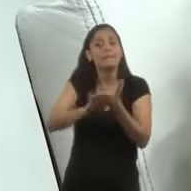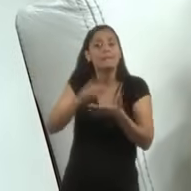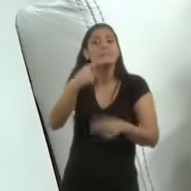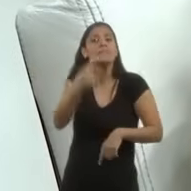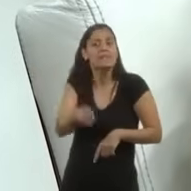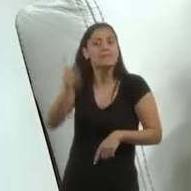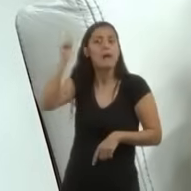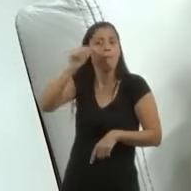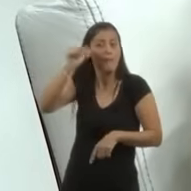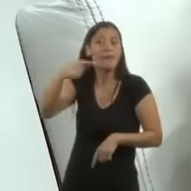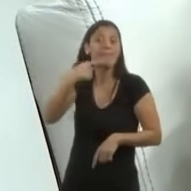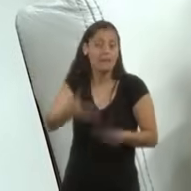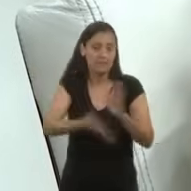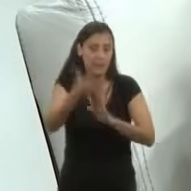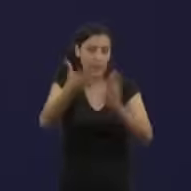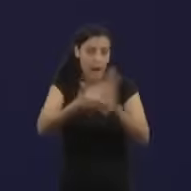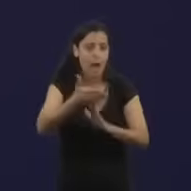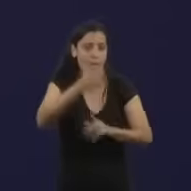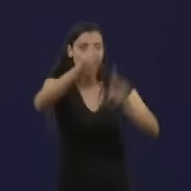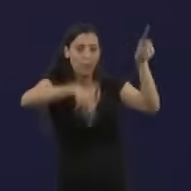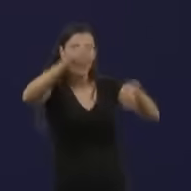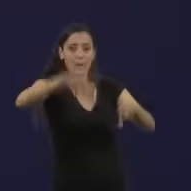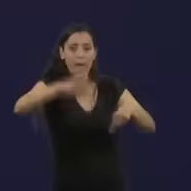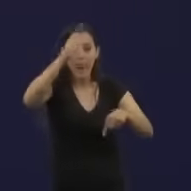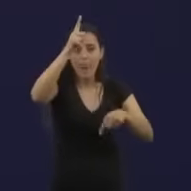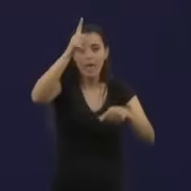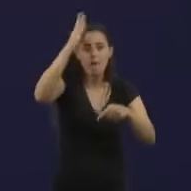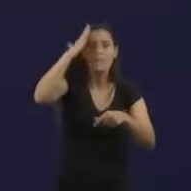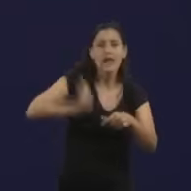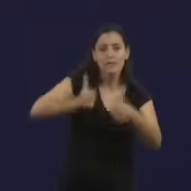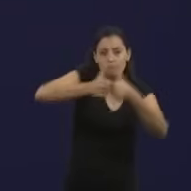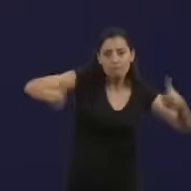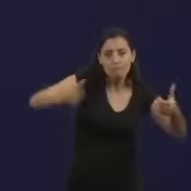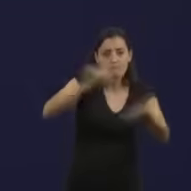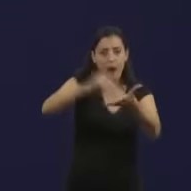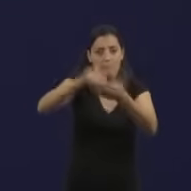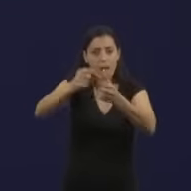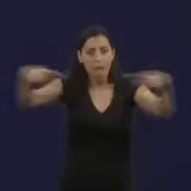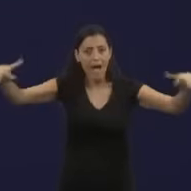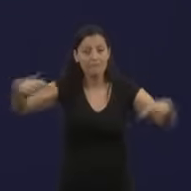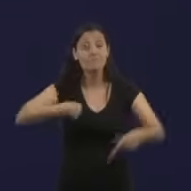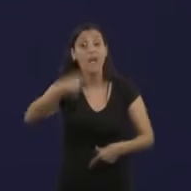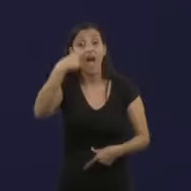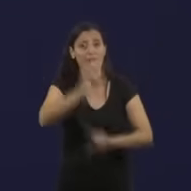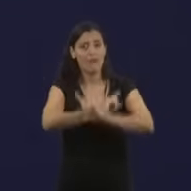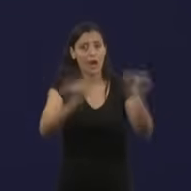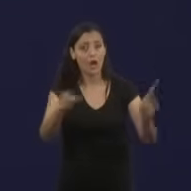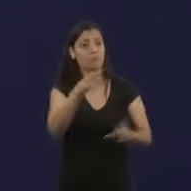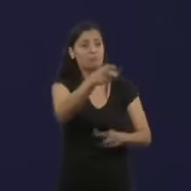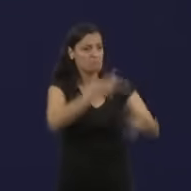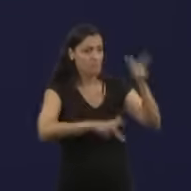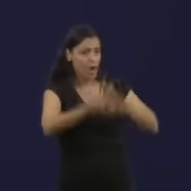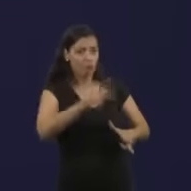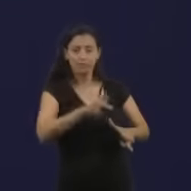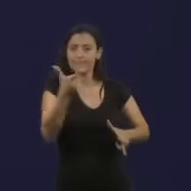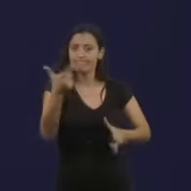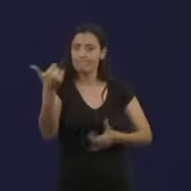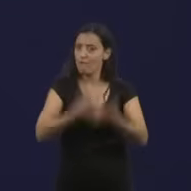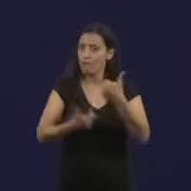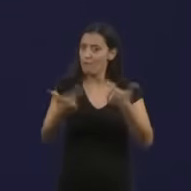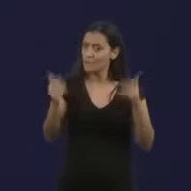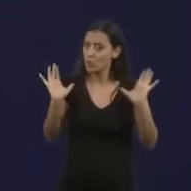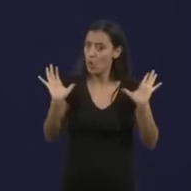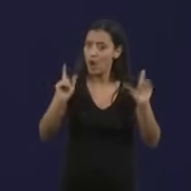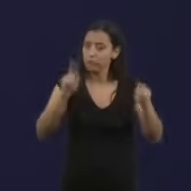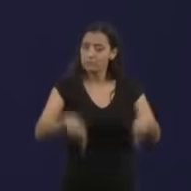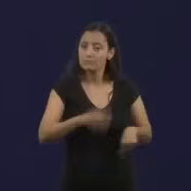llegar y no no arribaron no bueno de eso puntualmente de eso que me comentas no tengo no tengo información digamos no me